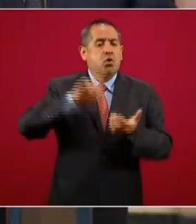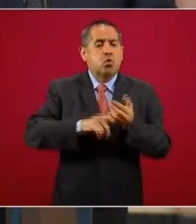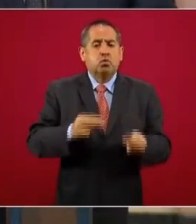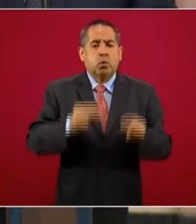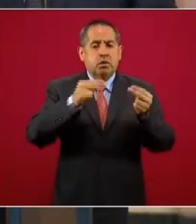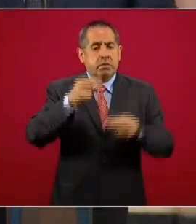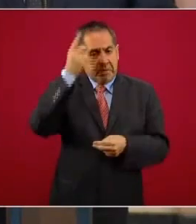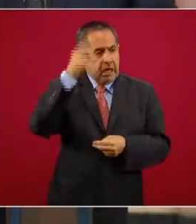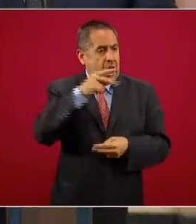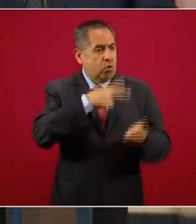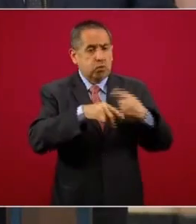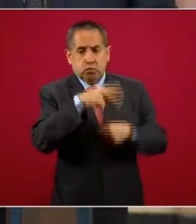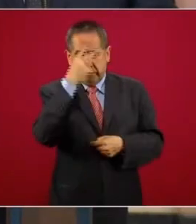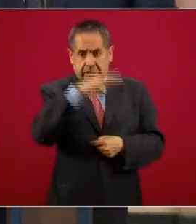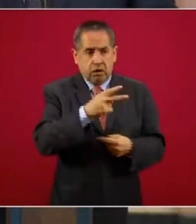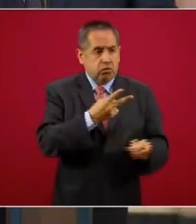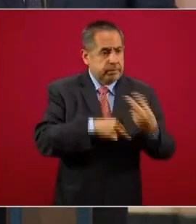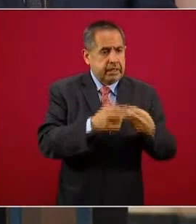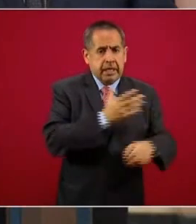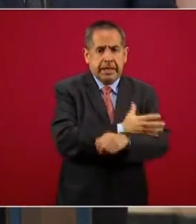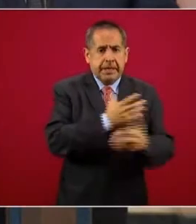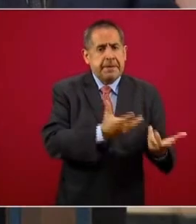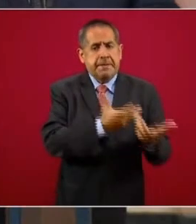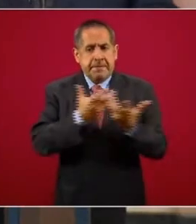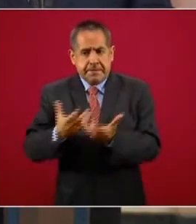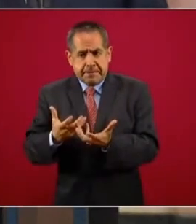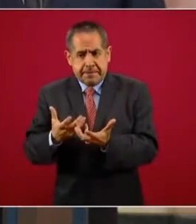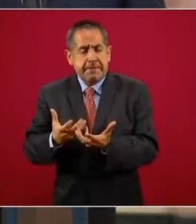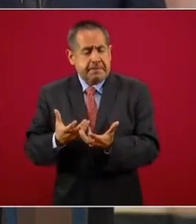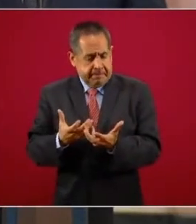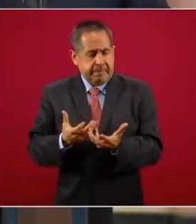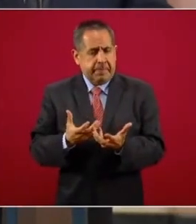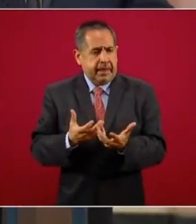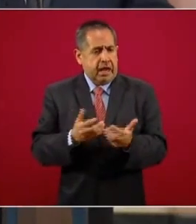mexicanos d